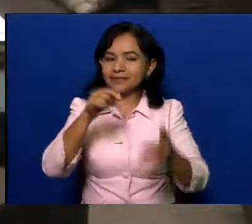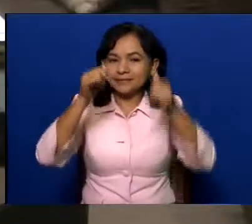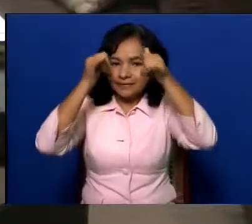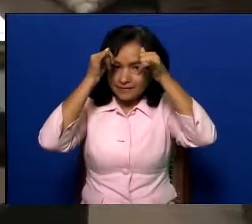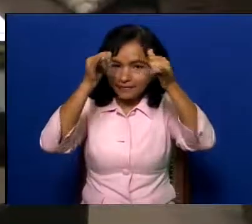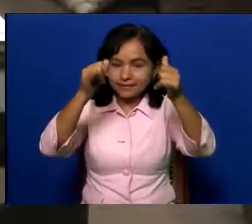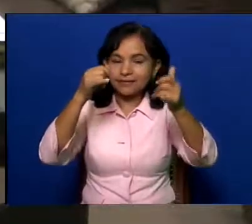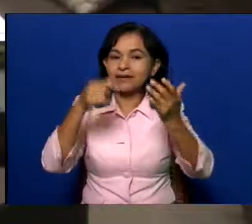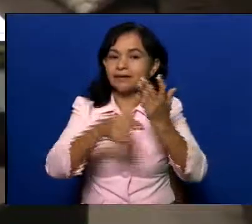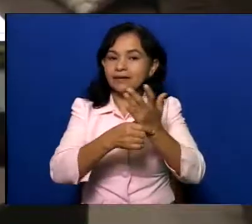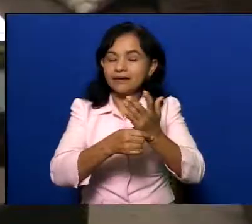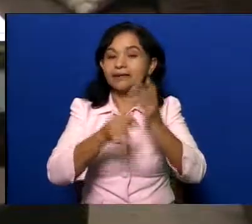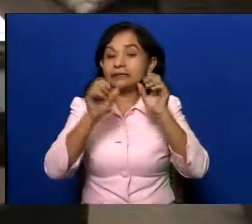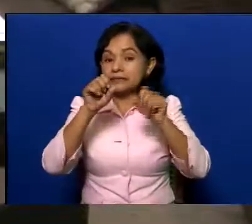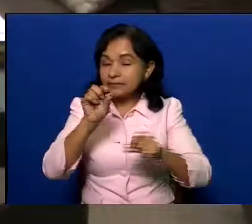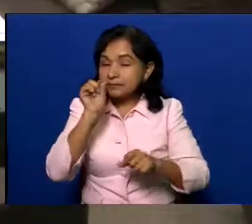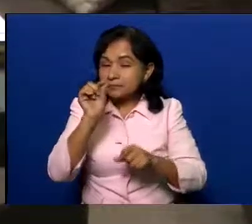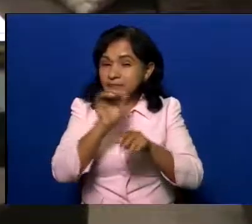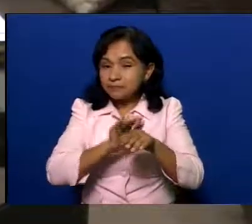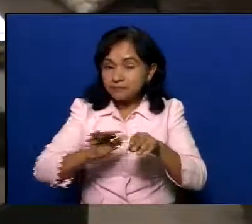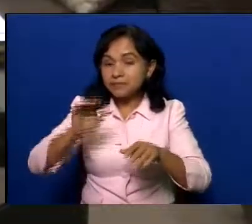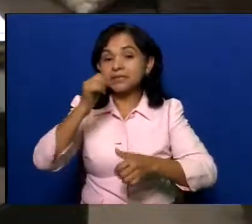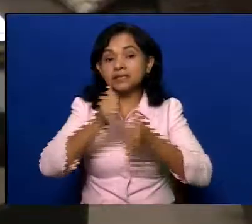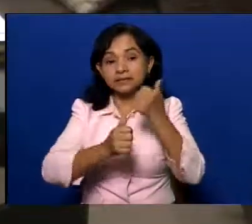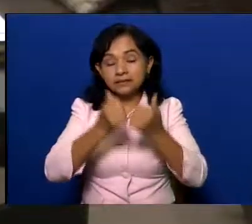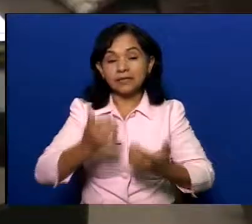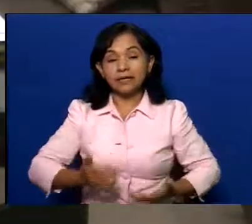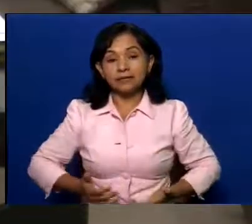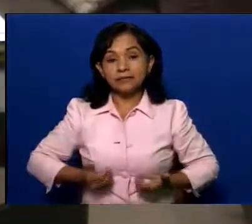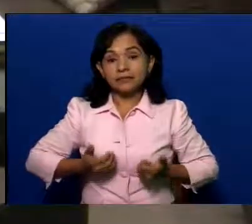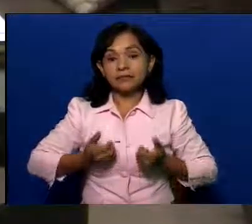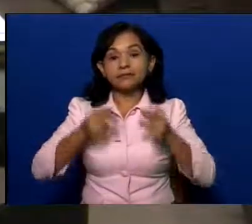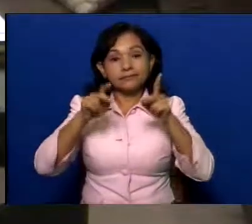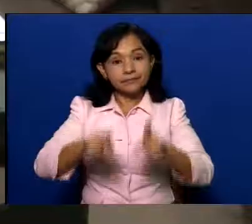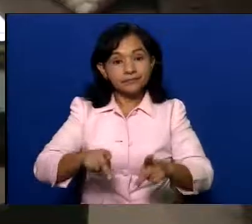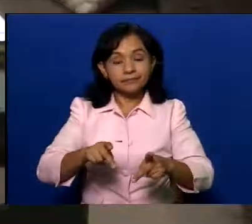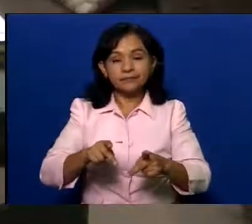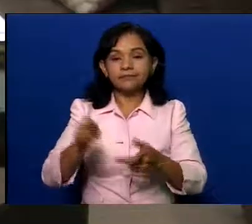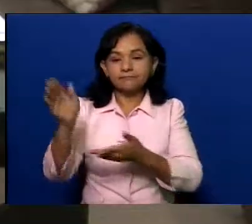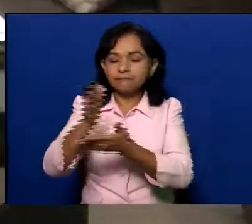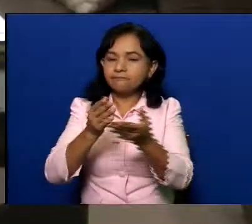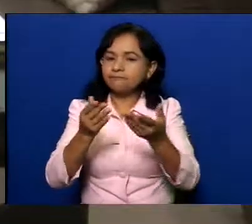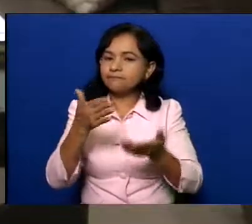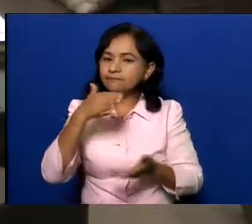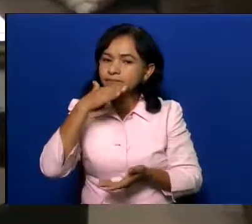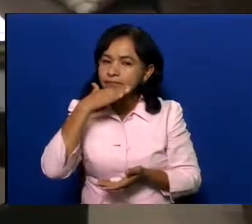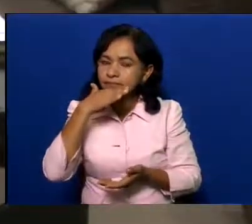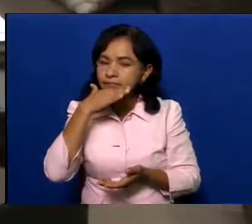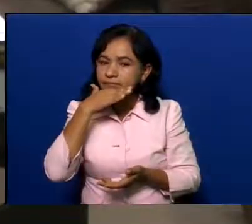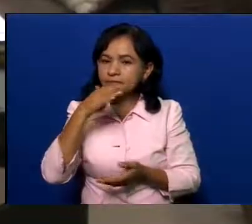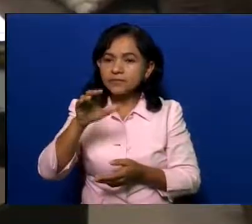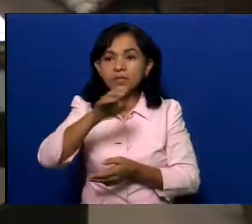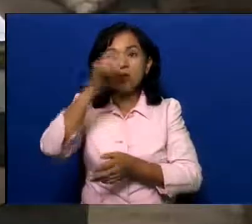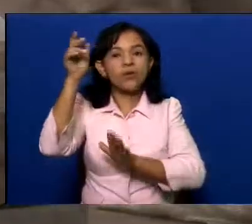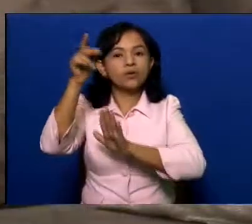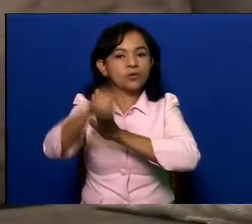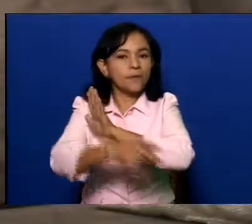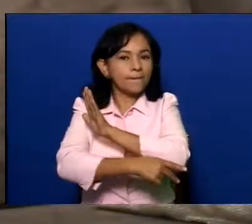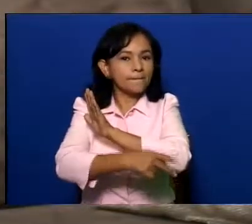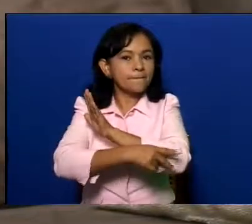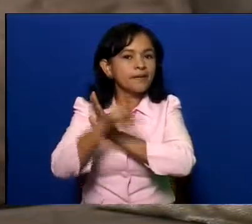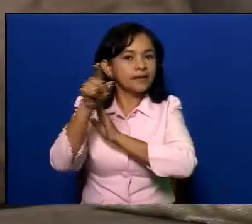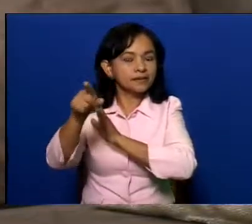Realmente nosotros pues creo que en ese sentido tenemos muchas dificultades, pero no como otros países donde